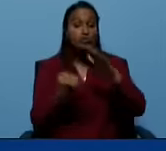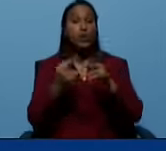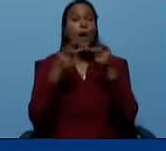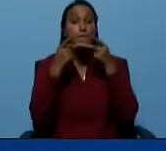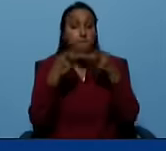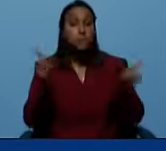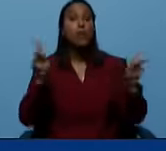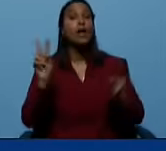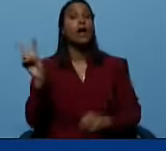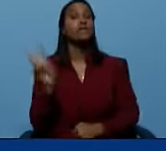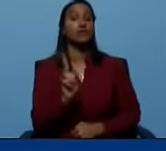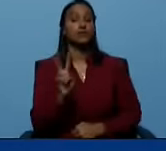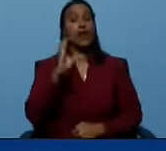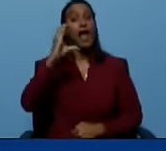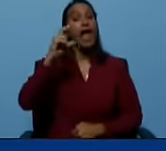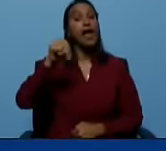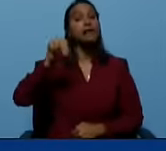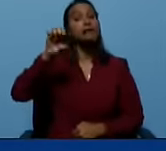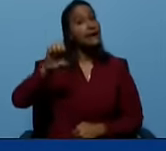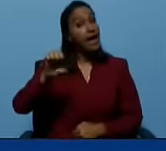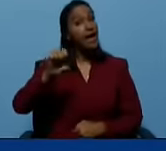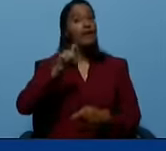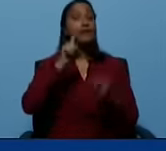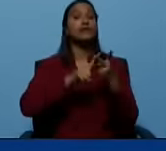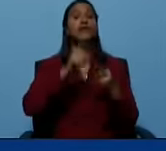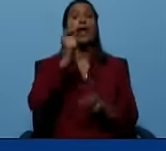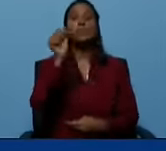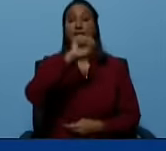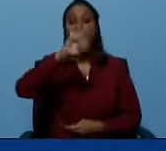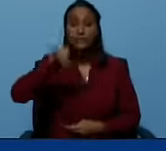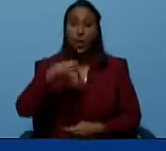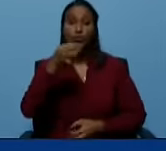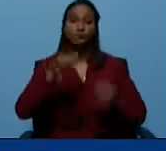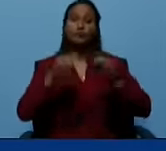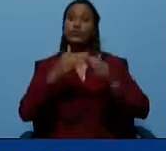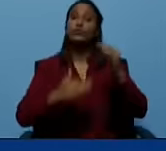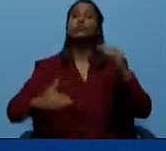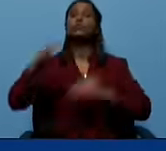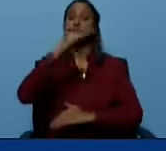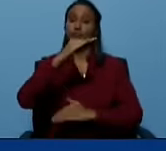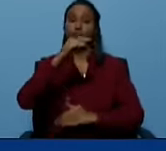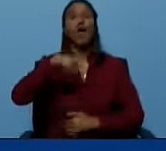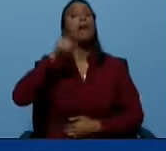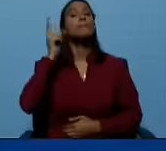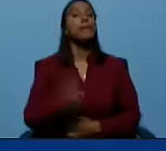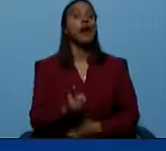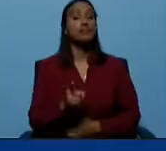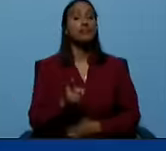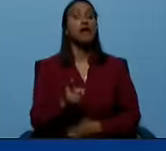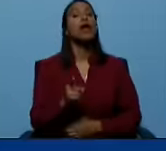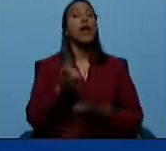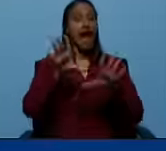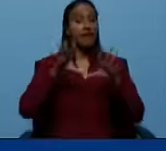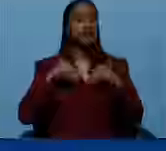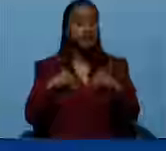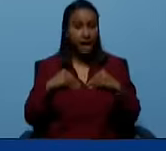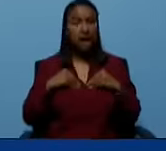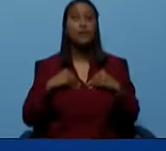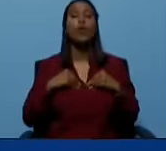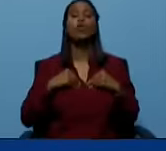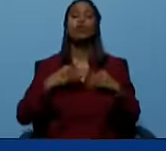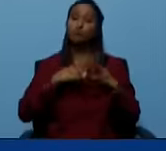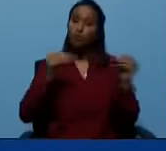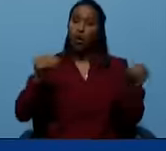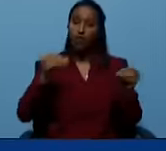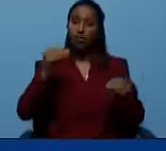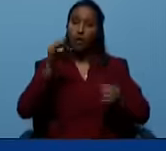Poder Electoral y el Tribunal Supremo de Justicia. Lo que aquí en este templo de la justicia se mande será aceptado y acatado por